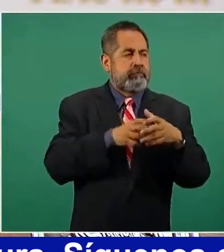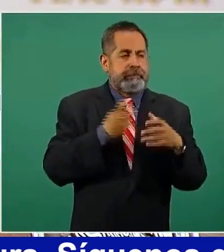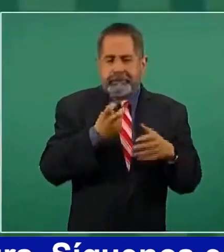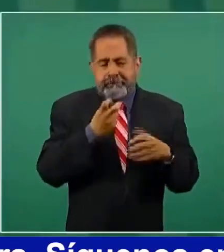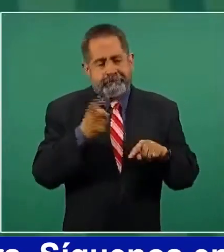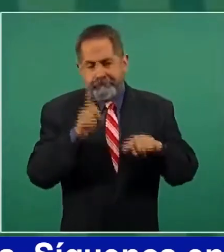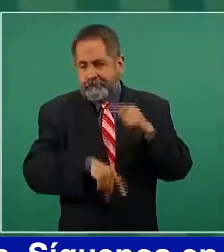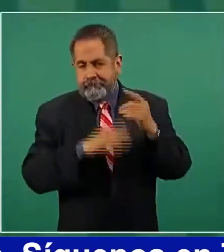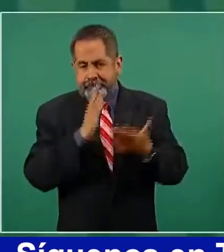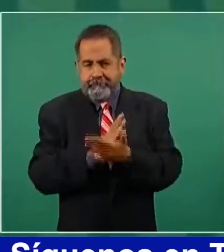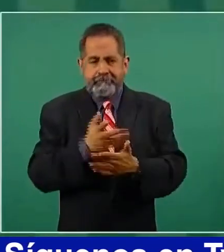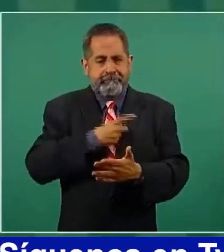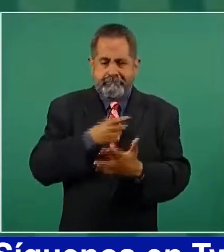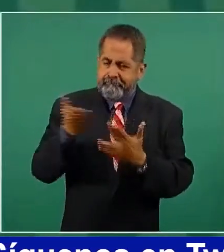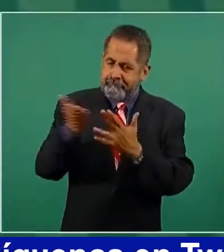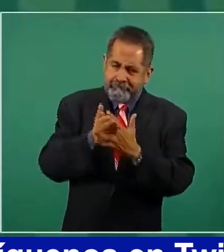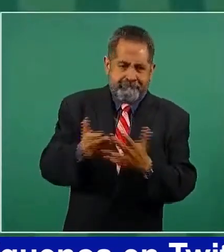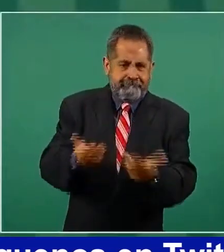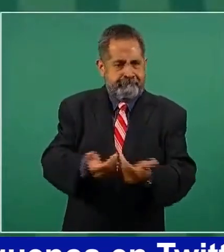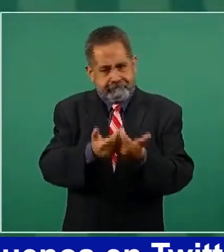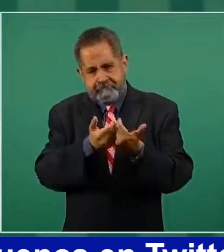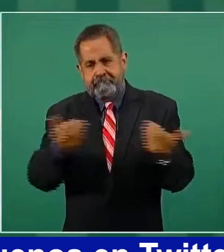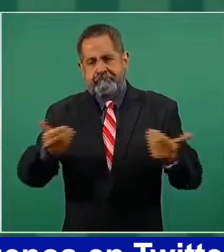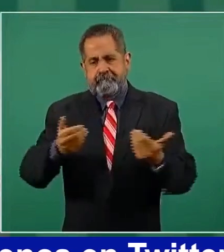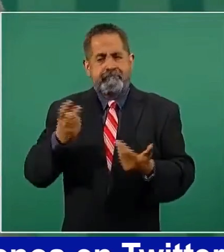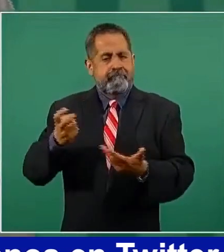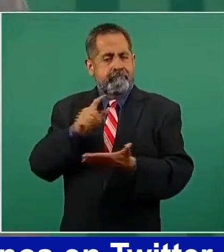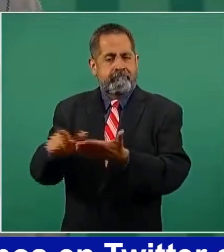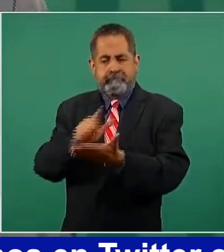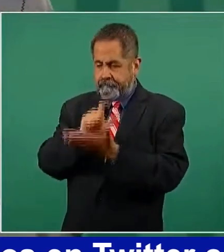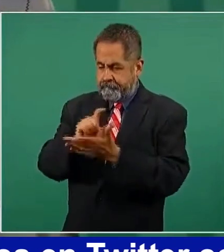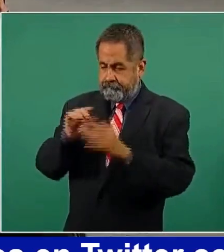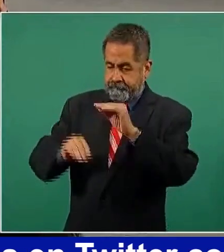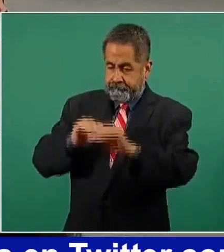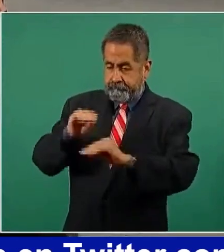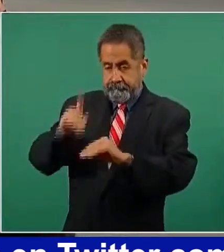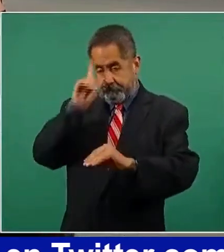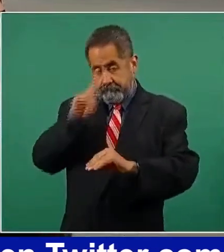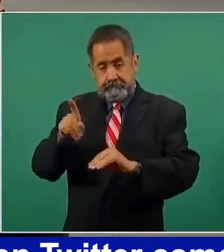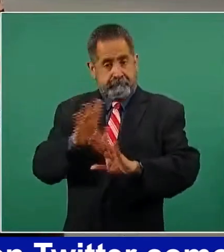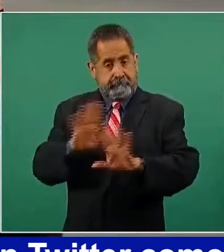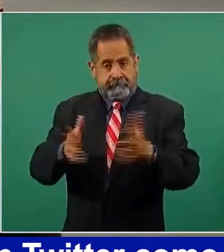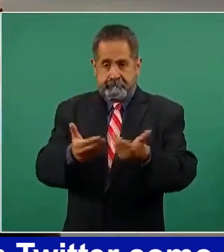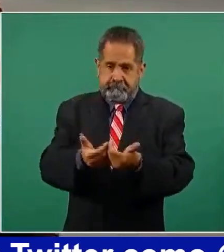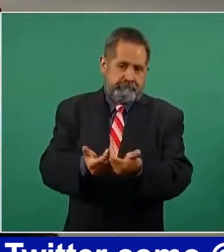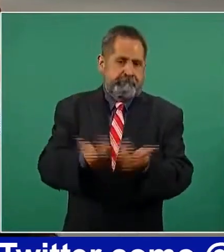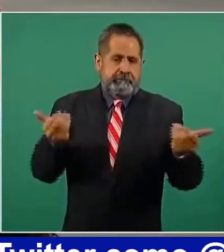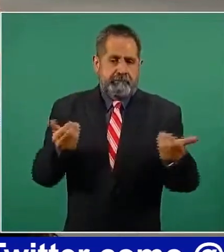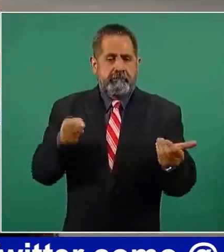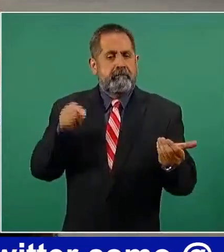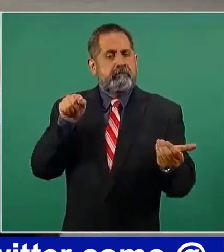y que se tenía que llevar a cabo esa reforma para separar